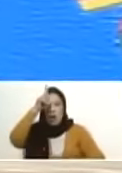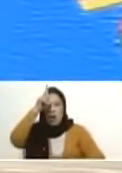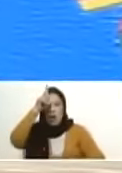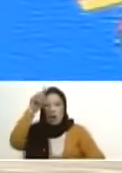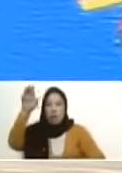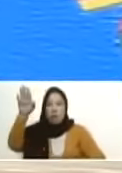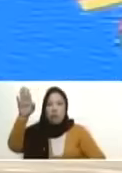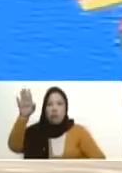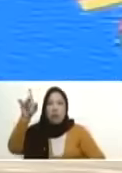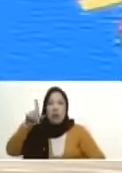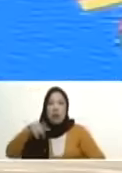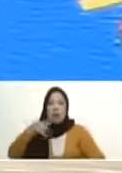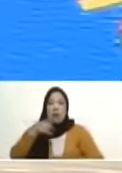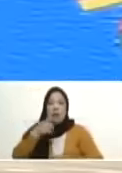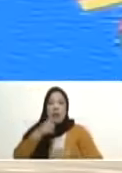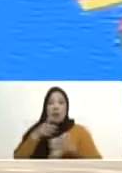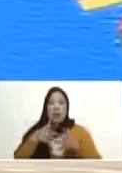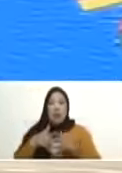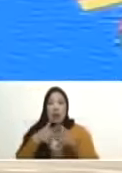del fascismo.